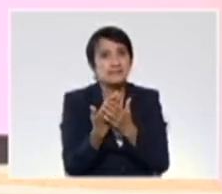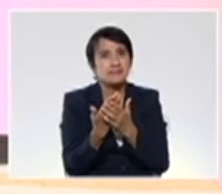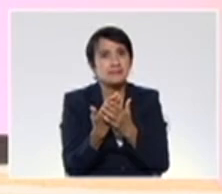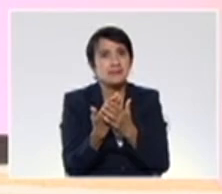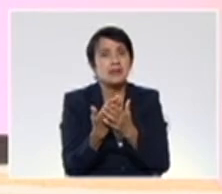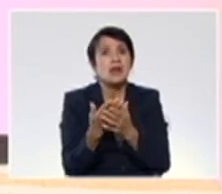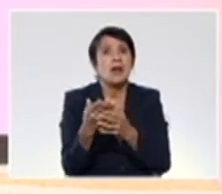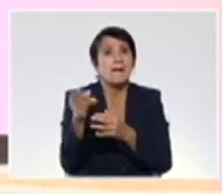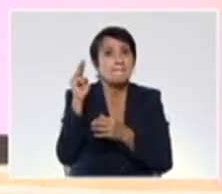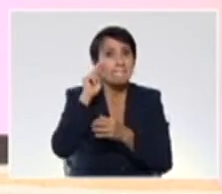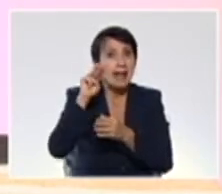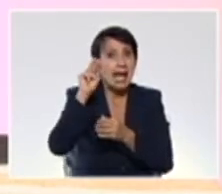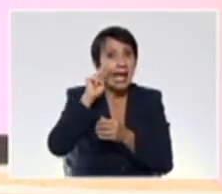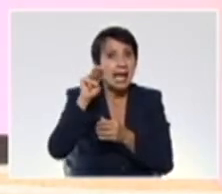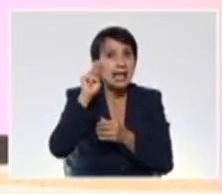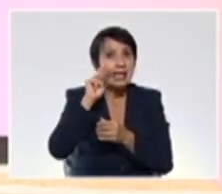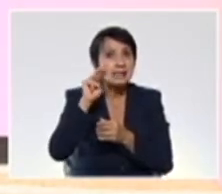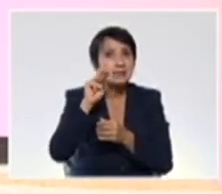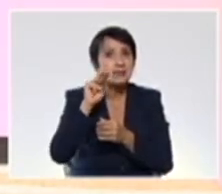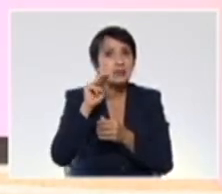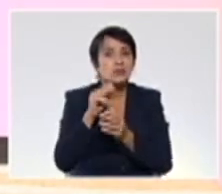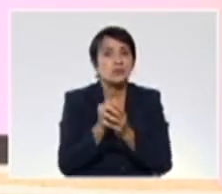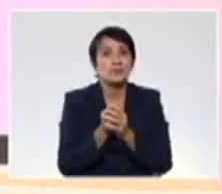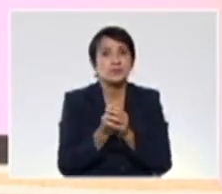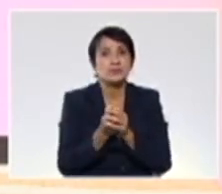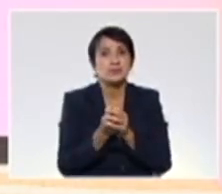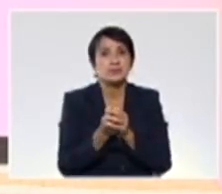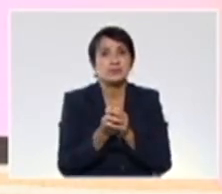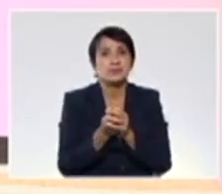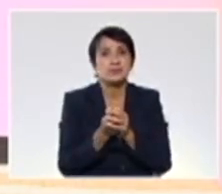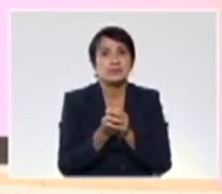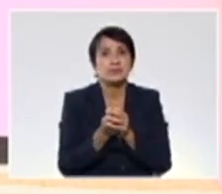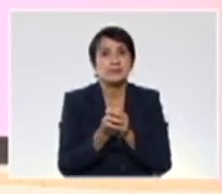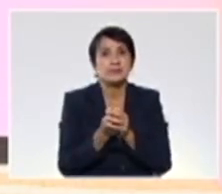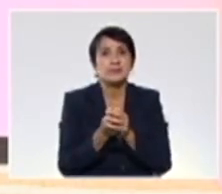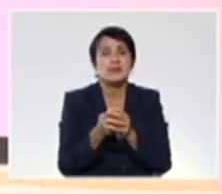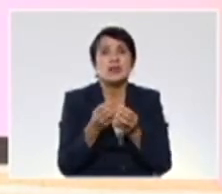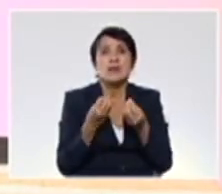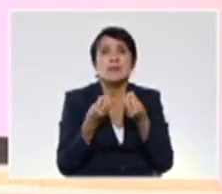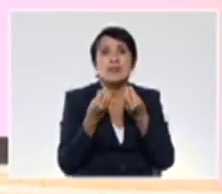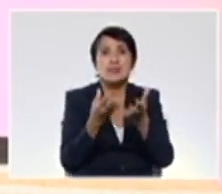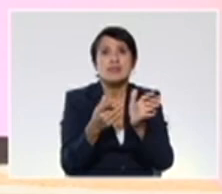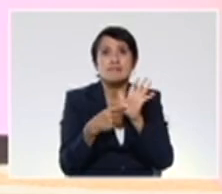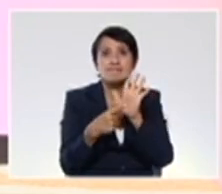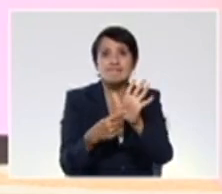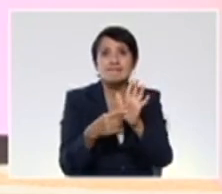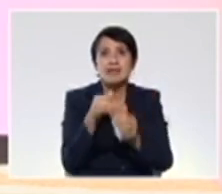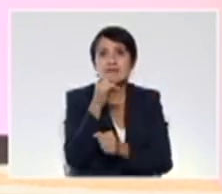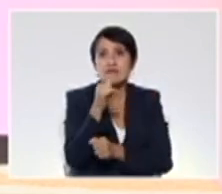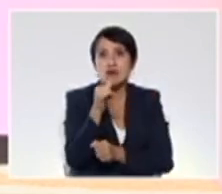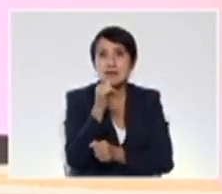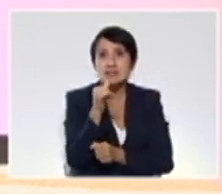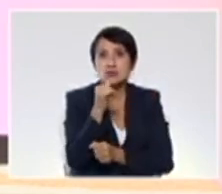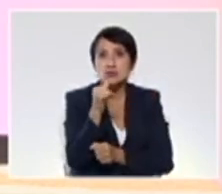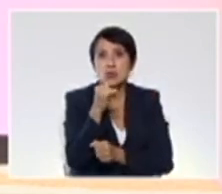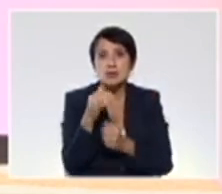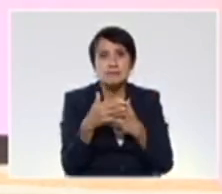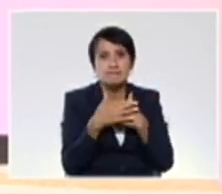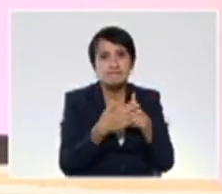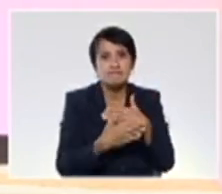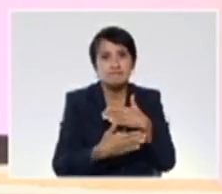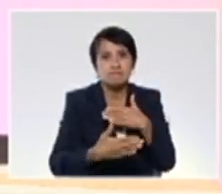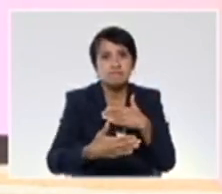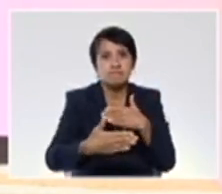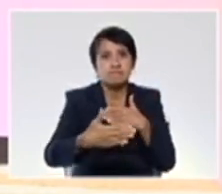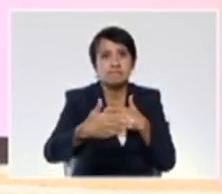nuestros maestros y maestras pueblo nos van a dar mucha información para ir